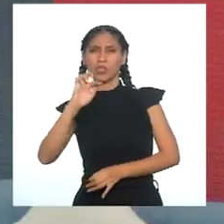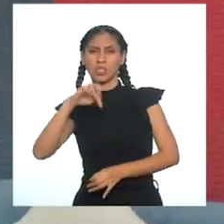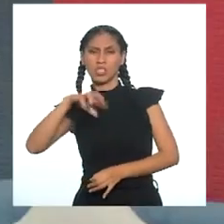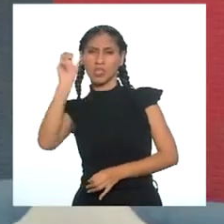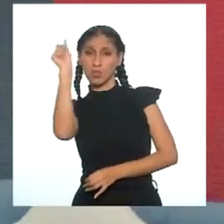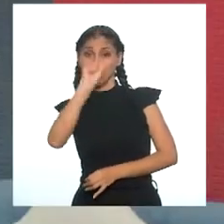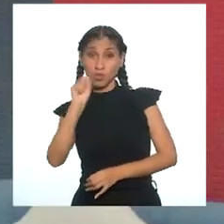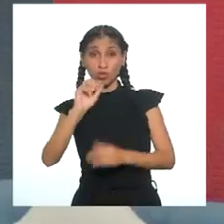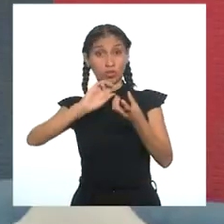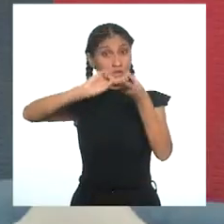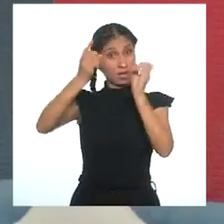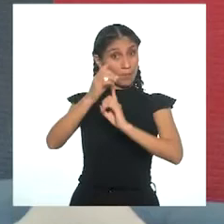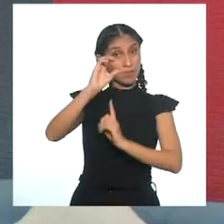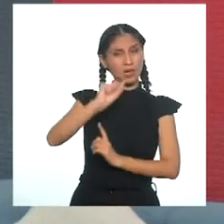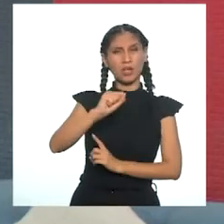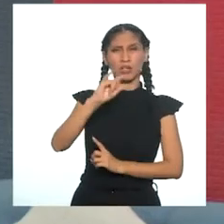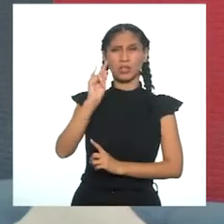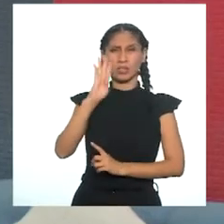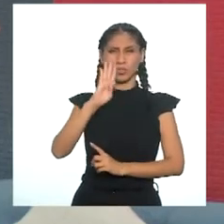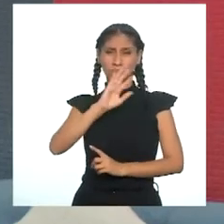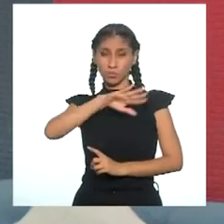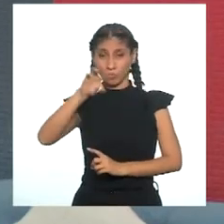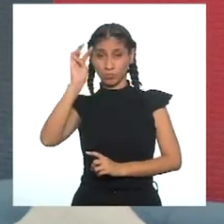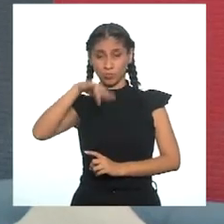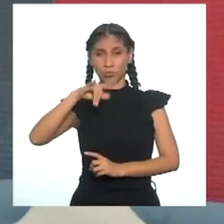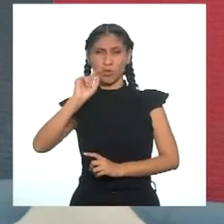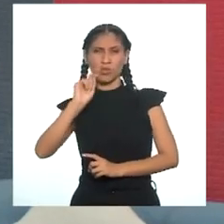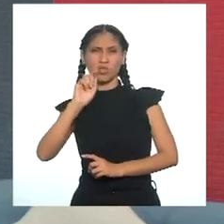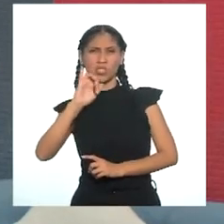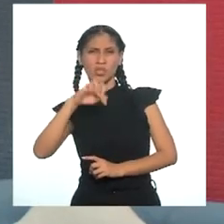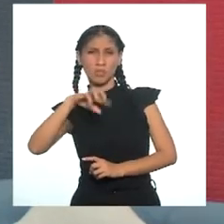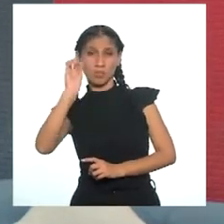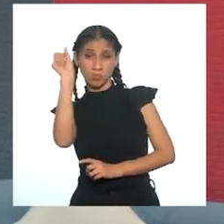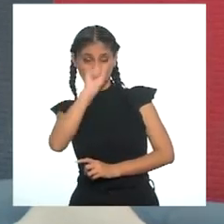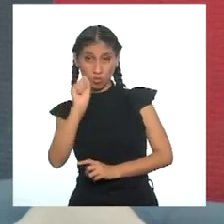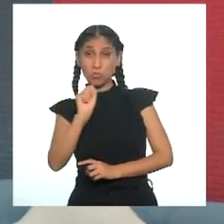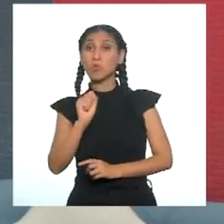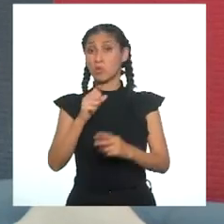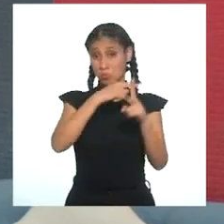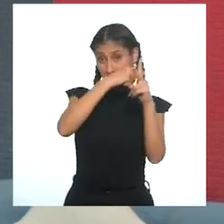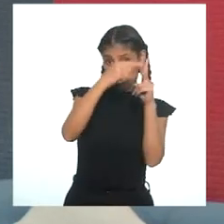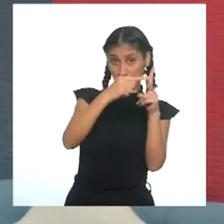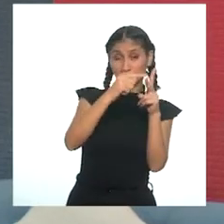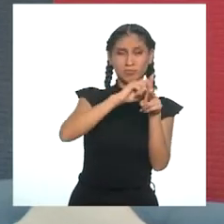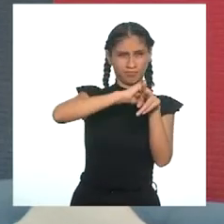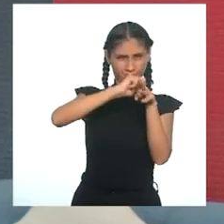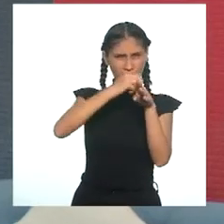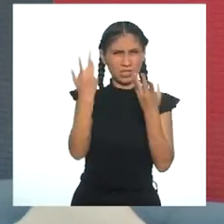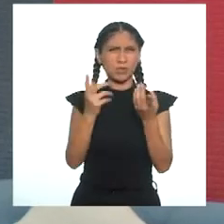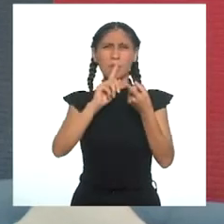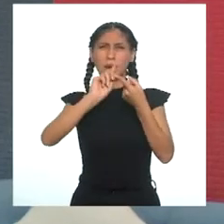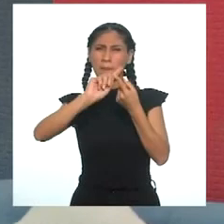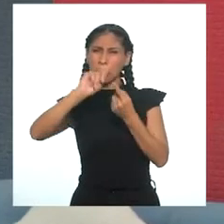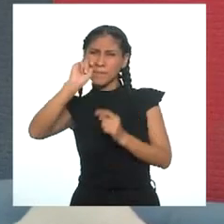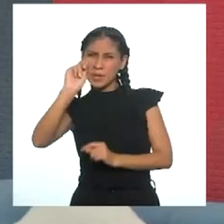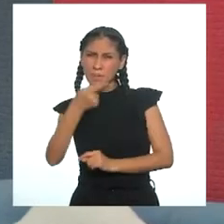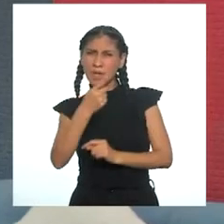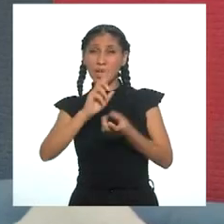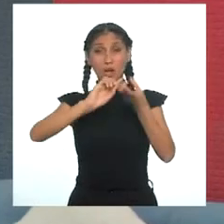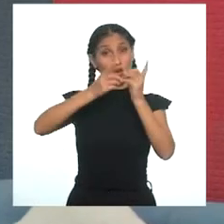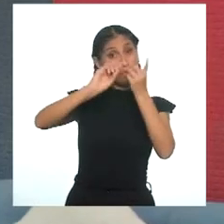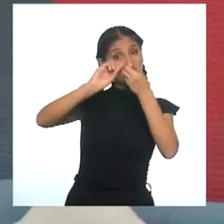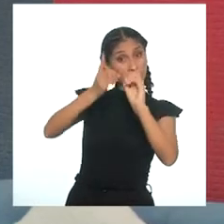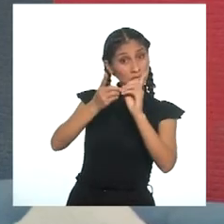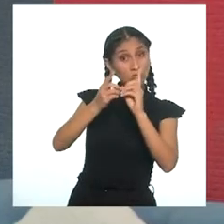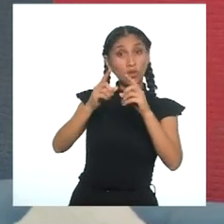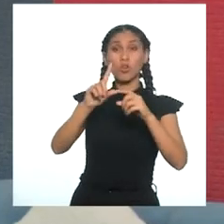En el primer bloque resolvimos una situación sobre superficies y lo hicimos de 2 formas. La primera, convirtiendo previamente las